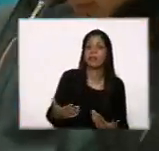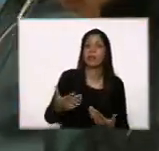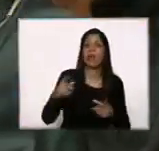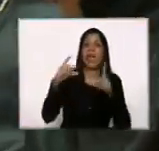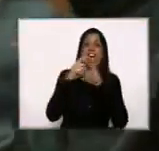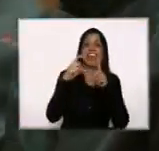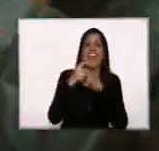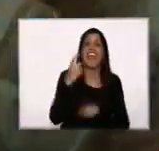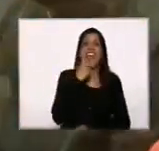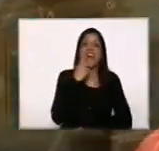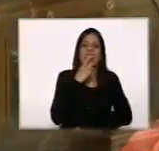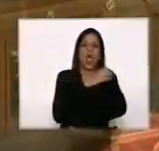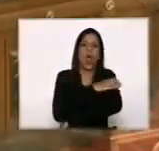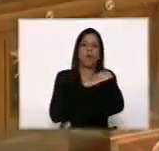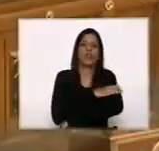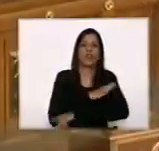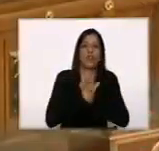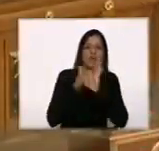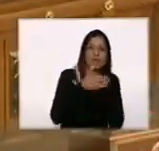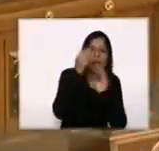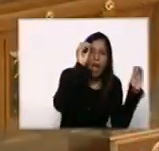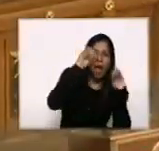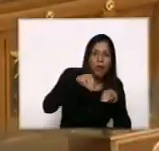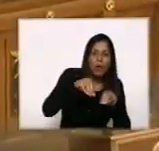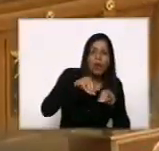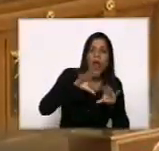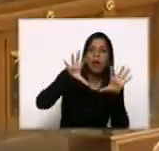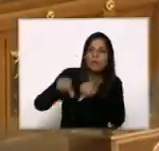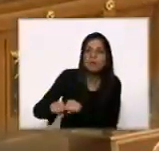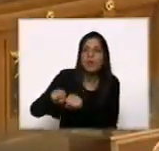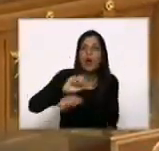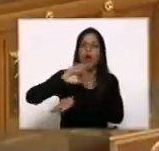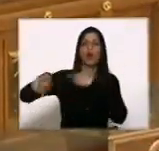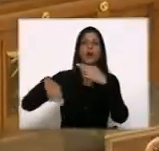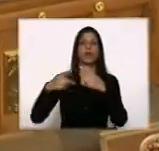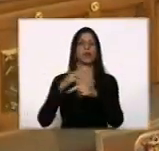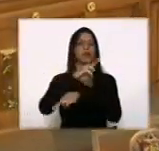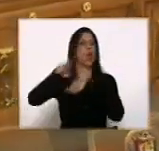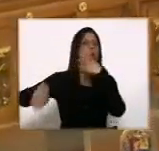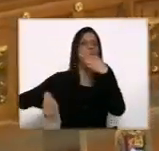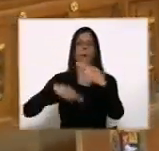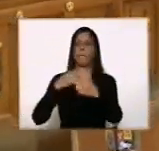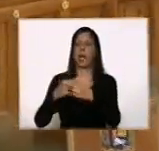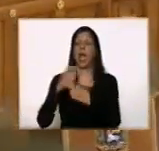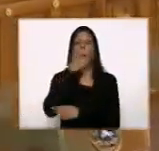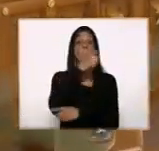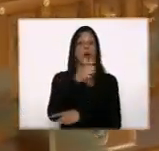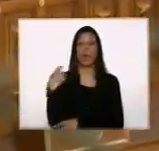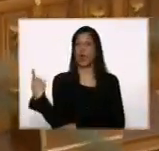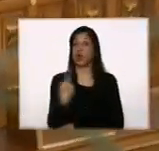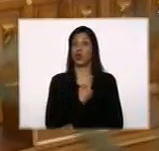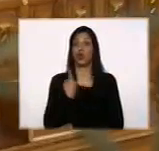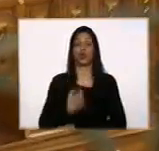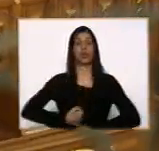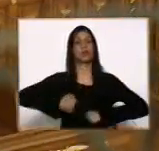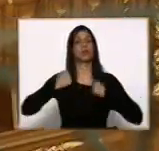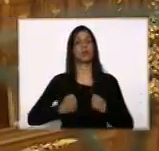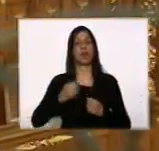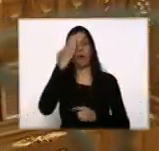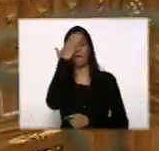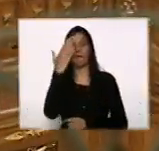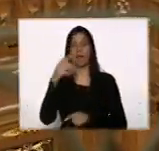punto fijo a Venezuela más nunca volverá, pero somos nosotros, el pueblo, quien estando al frente de este